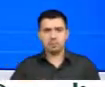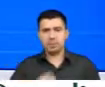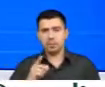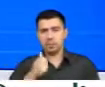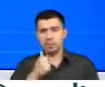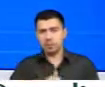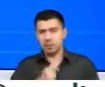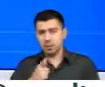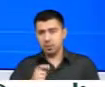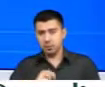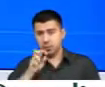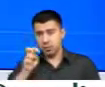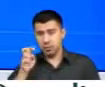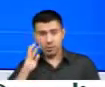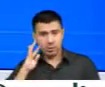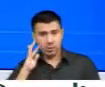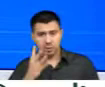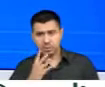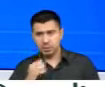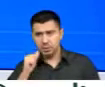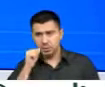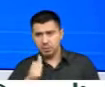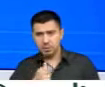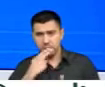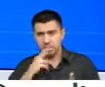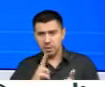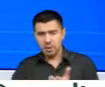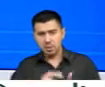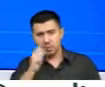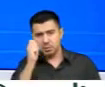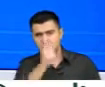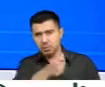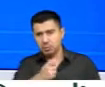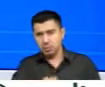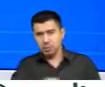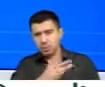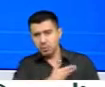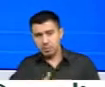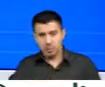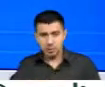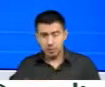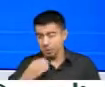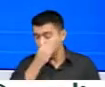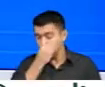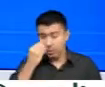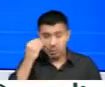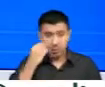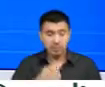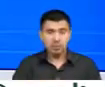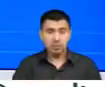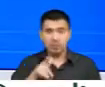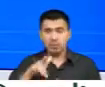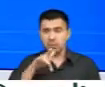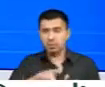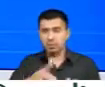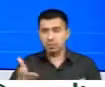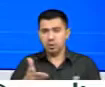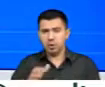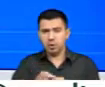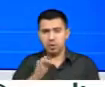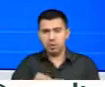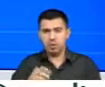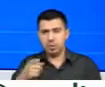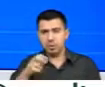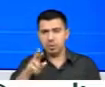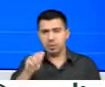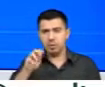Norte de Santander le entregará mañana una carta al presidente Juan Manuel Santos, quien cumplirá una agenda en Gramalote. Le solicitarán una vez más